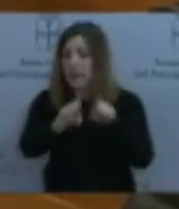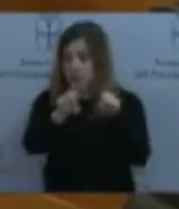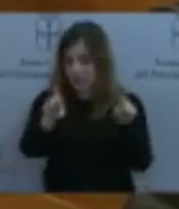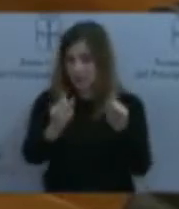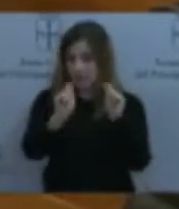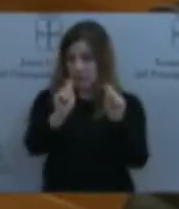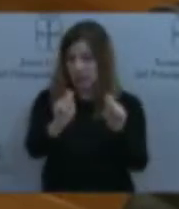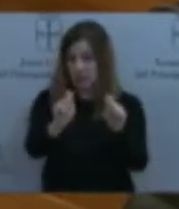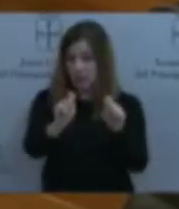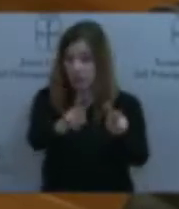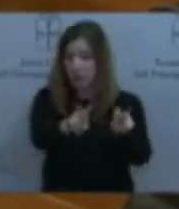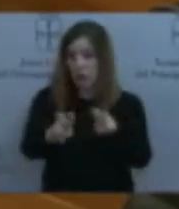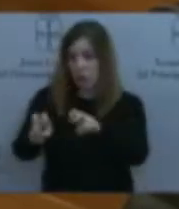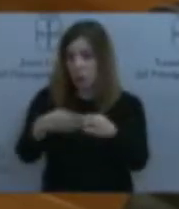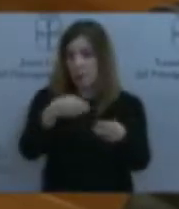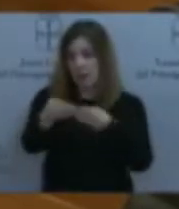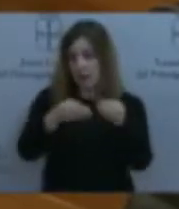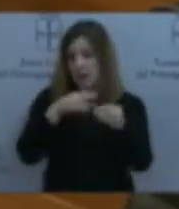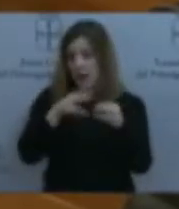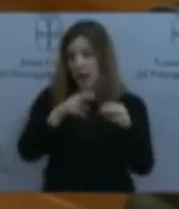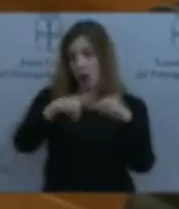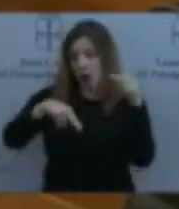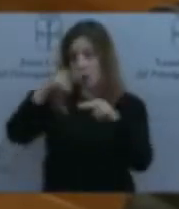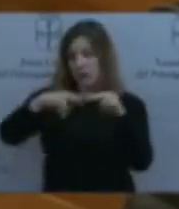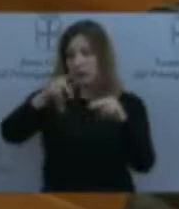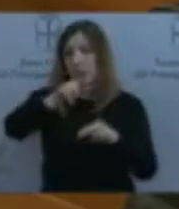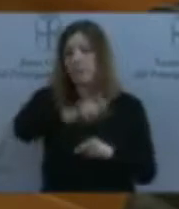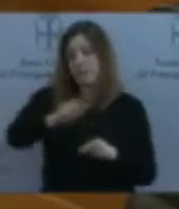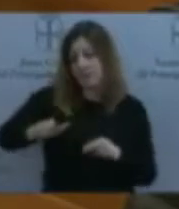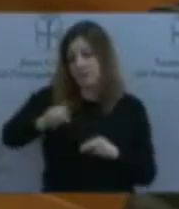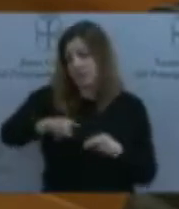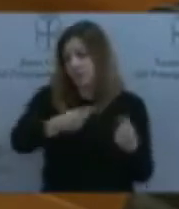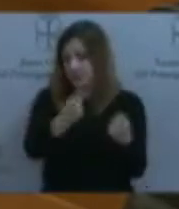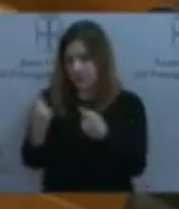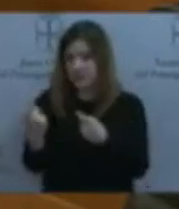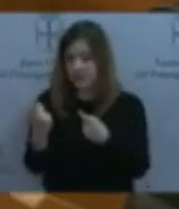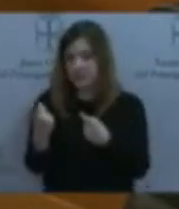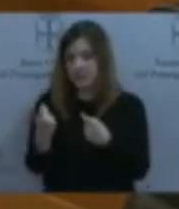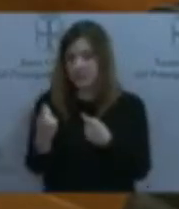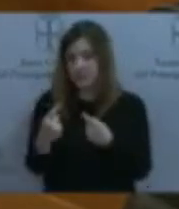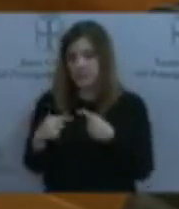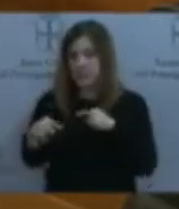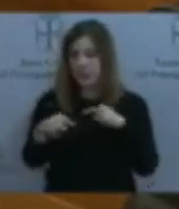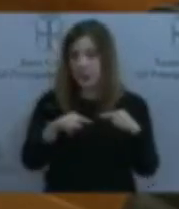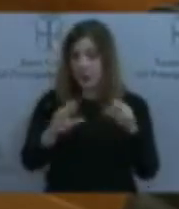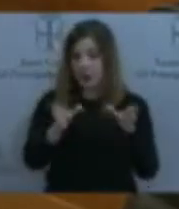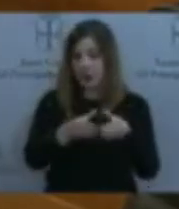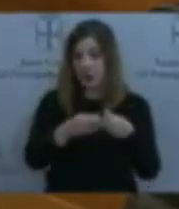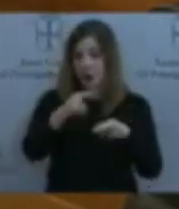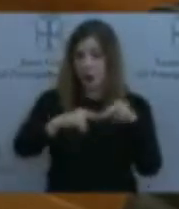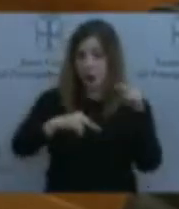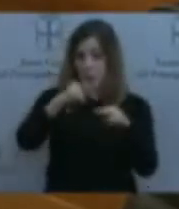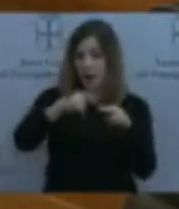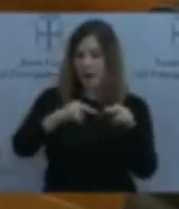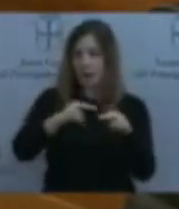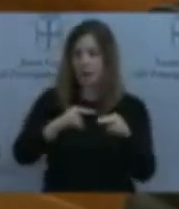obras, igual que el personal y todo lo necesario. La dirección de obra validará todos estos elementos conforme a las previsiones del